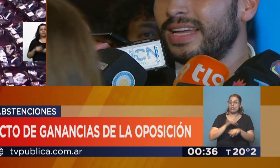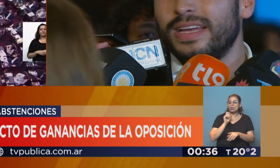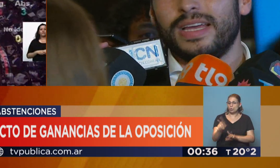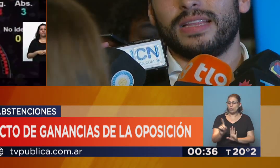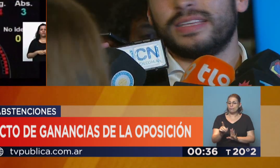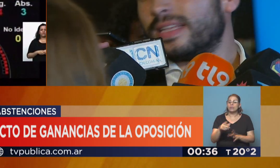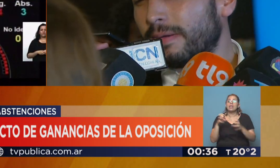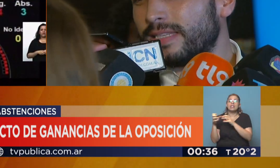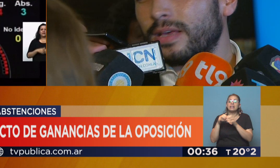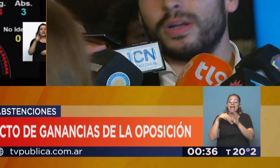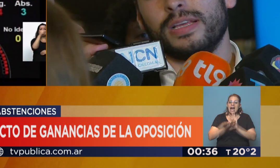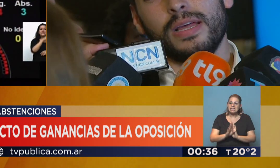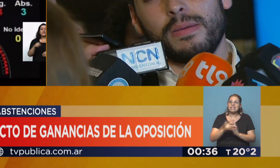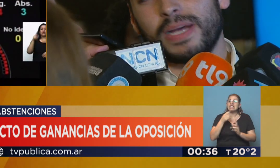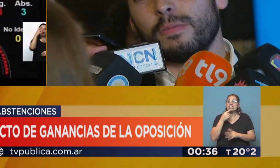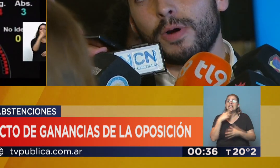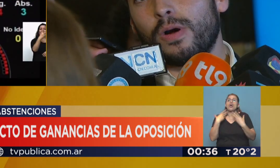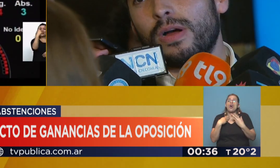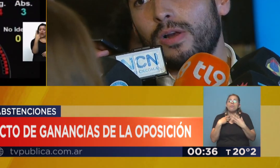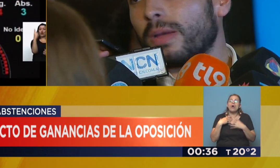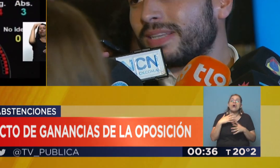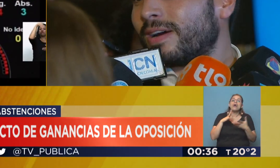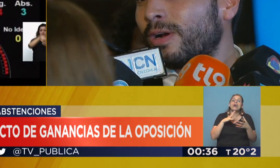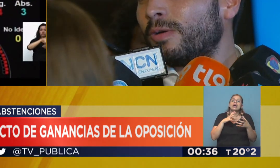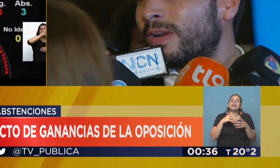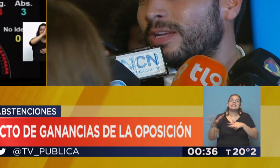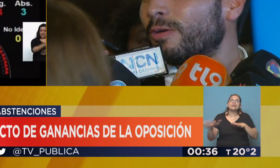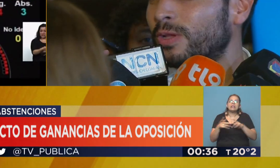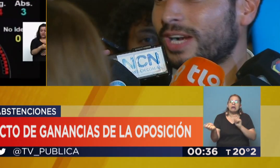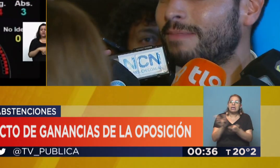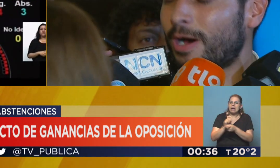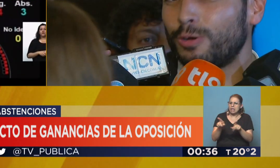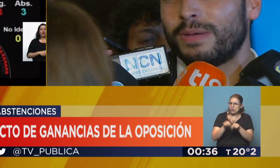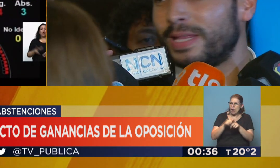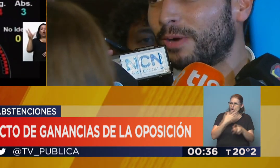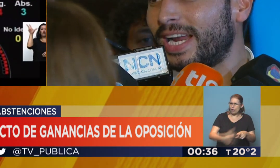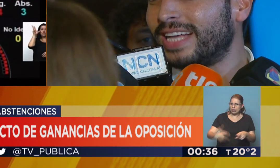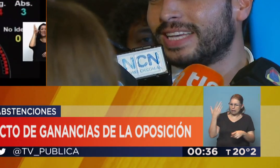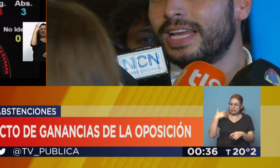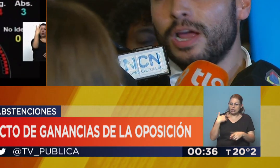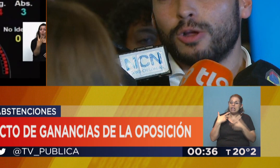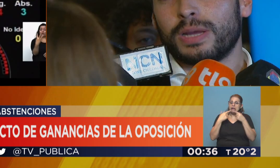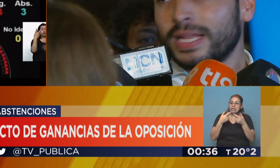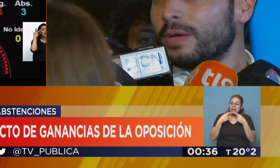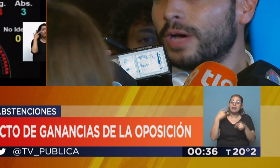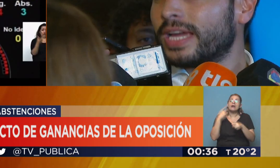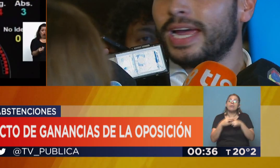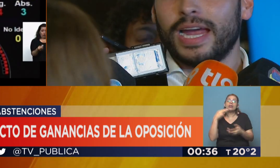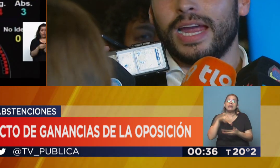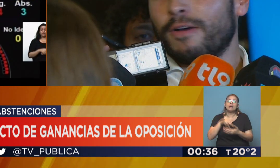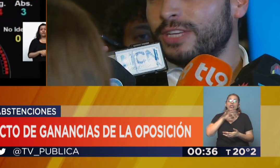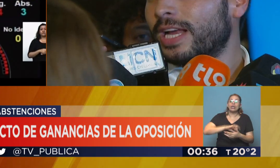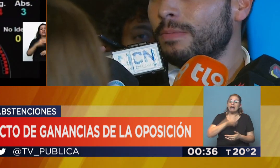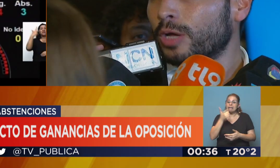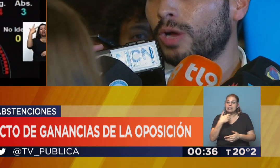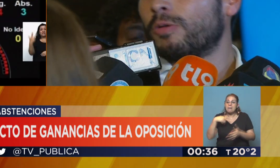de desestabilizadores. Pasa un poco lo que pasaba con el gobierno anterior cuando reclamaba justamente por ganancias. Lo llamativo es que